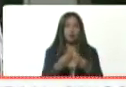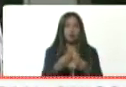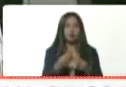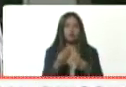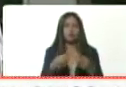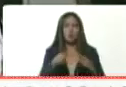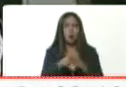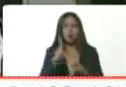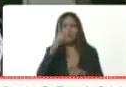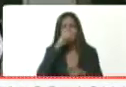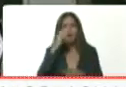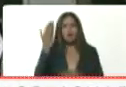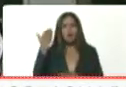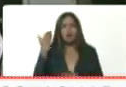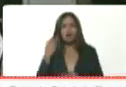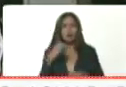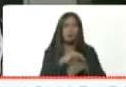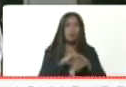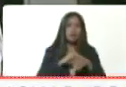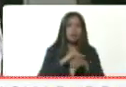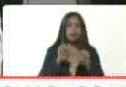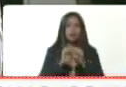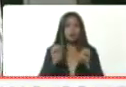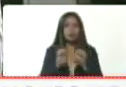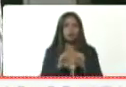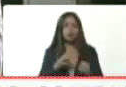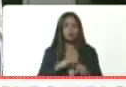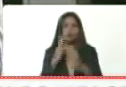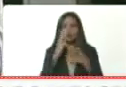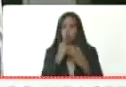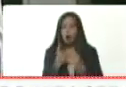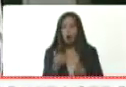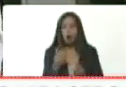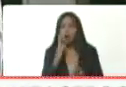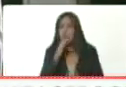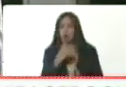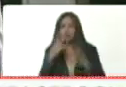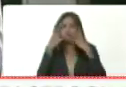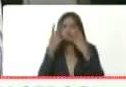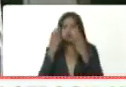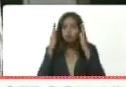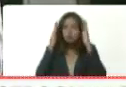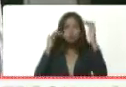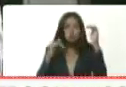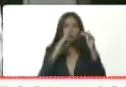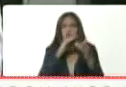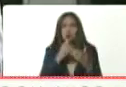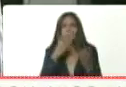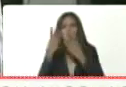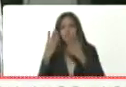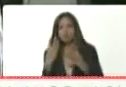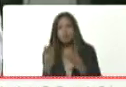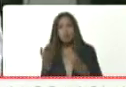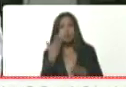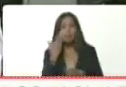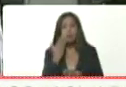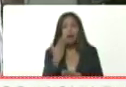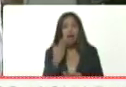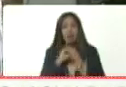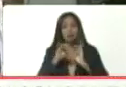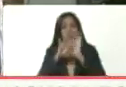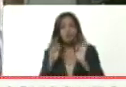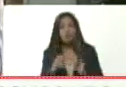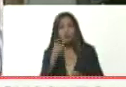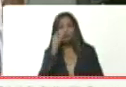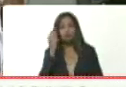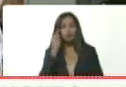con el ministerio de educación- es decir desconcentrar el ejercicio de la feria para facilitarle a los papás las mamás a los muchachos a las